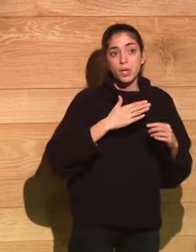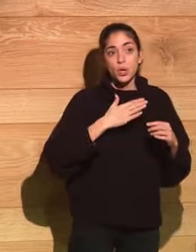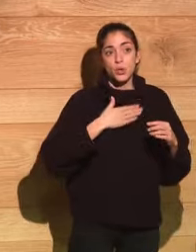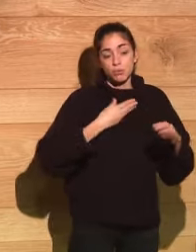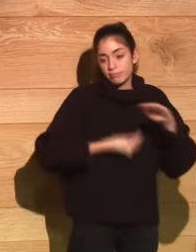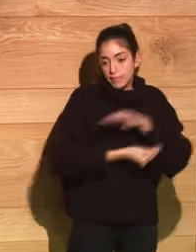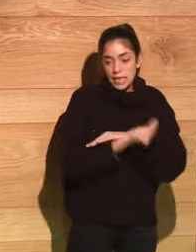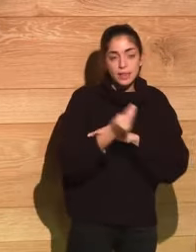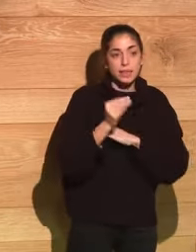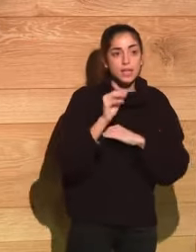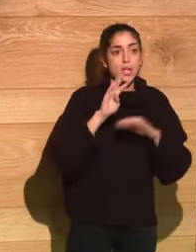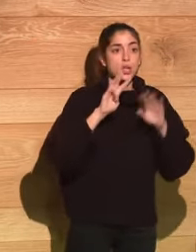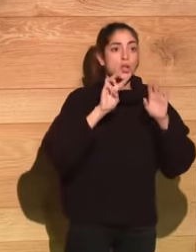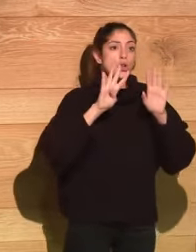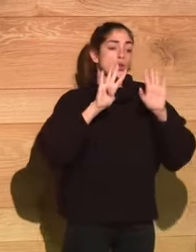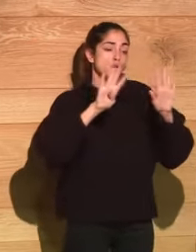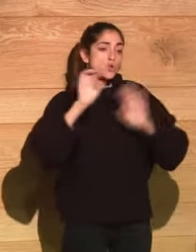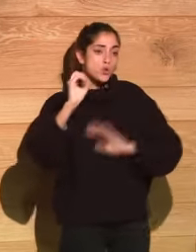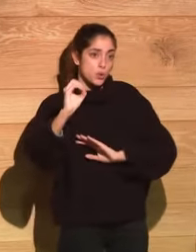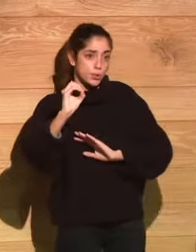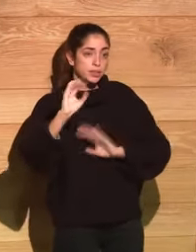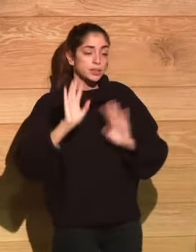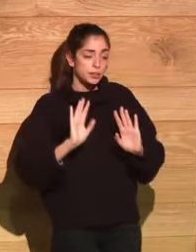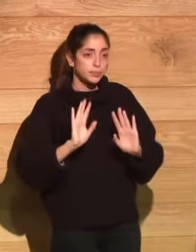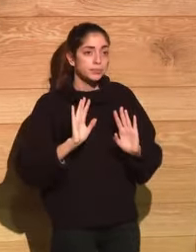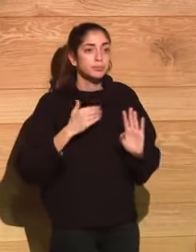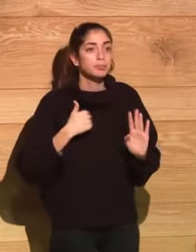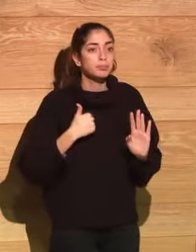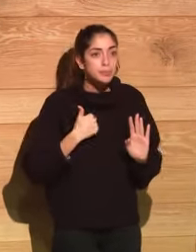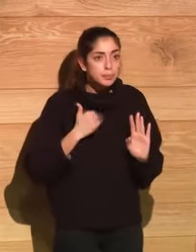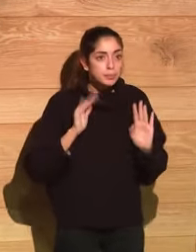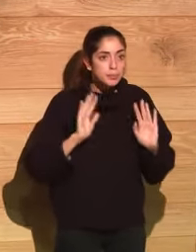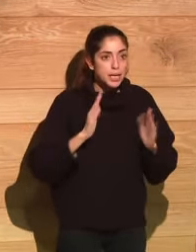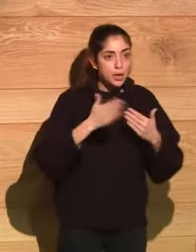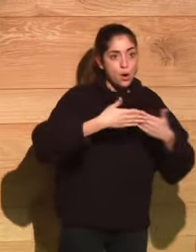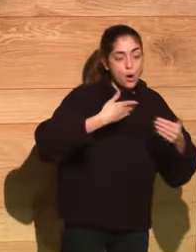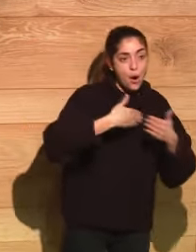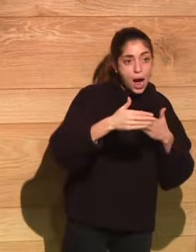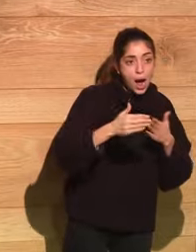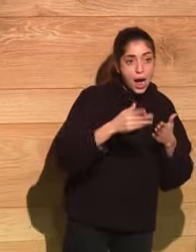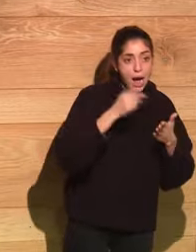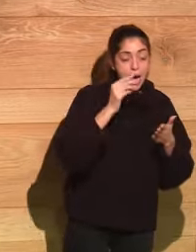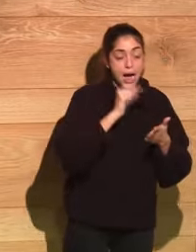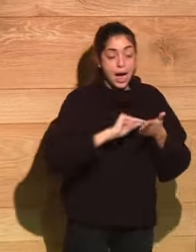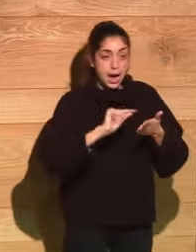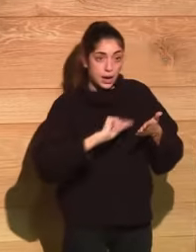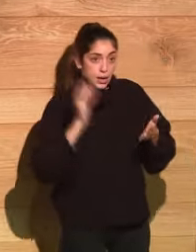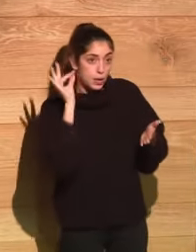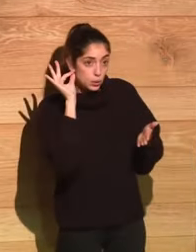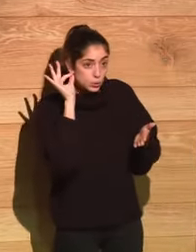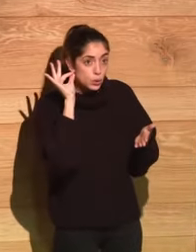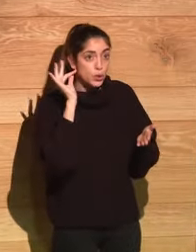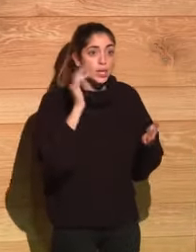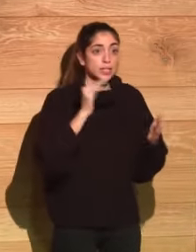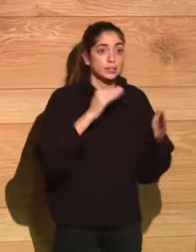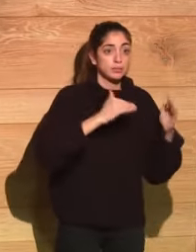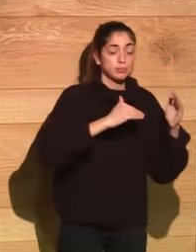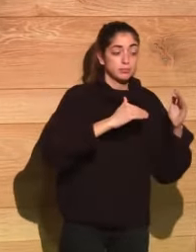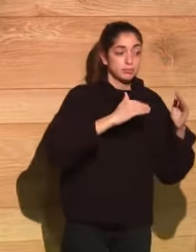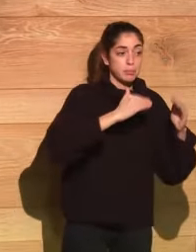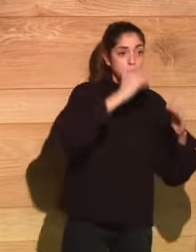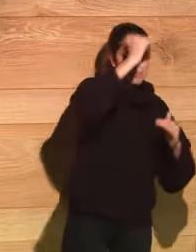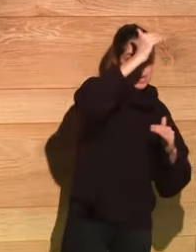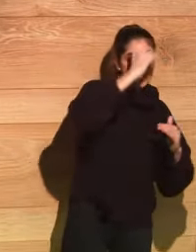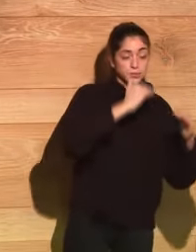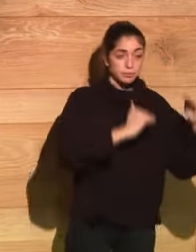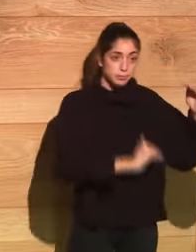90, entonces creo que tanto autoras, sobre todo autoras, ¿no?, de los 80, 70 y más abajo, incluso autoras ya nacidas en los